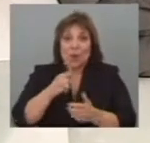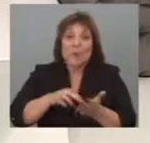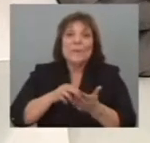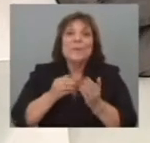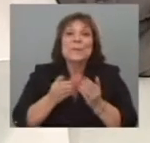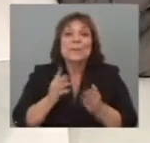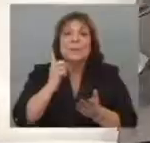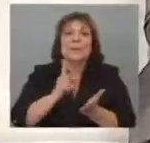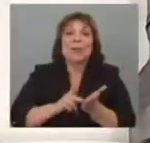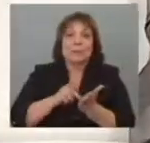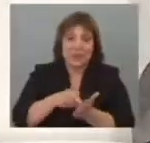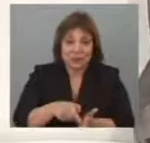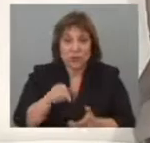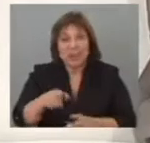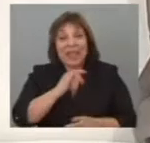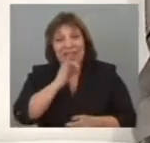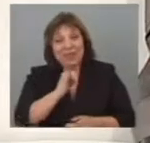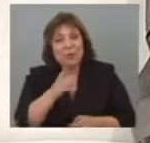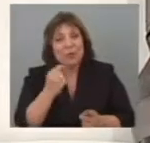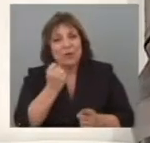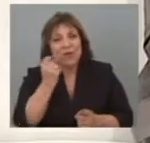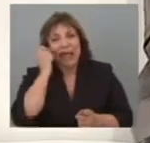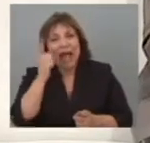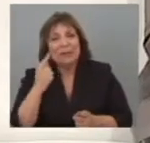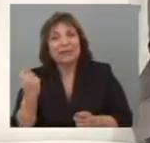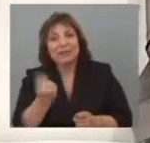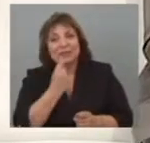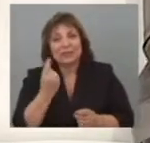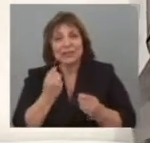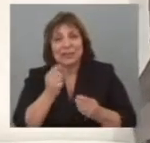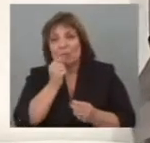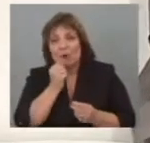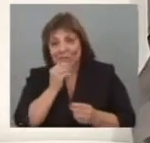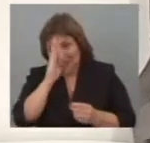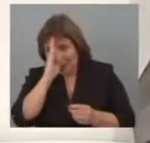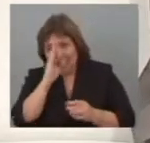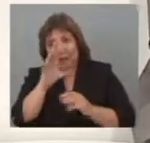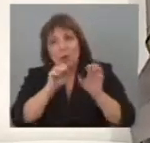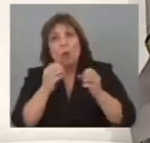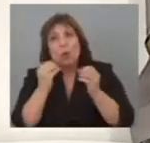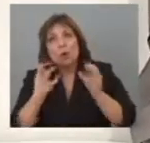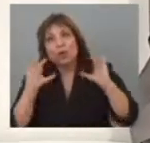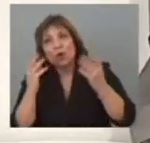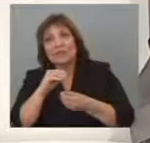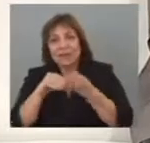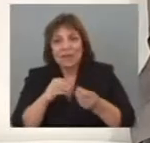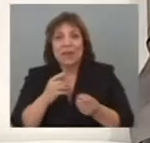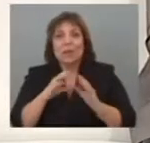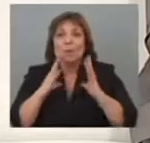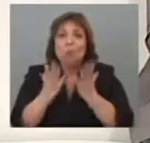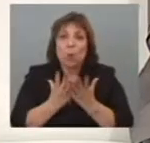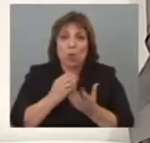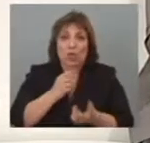inicial. En los informes se hablaba fundamentalmente de la capacitación de la policía y el abordaje desde el mundo de la